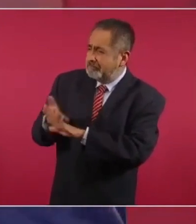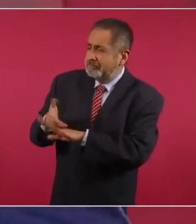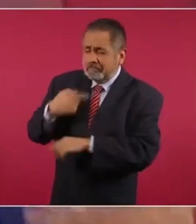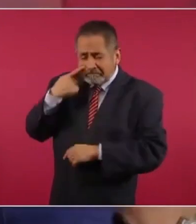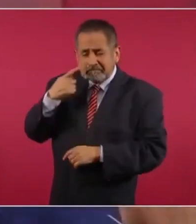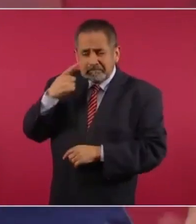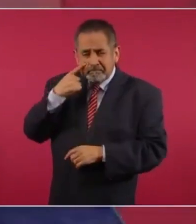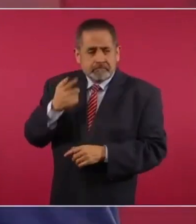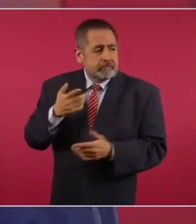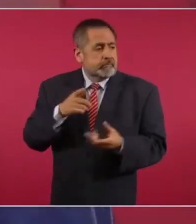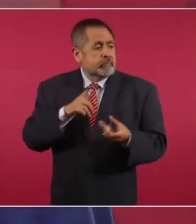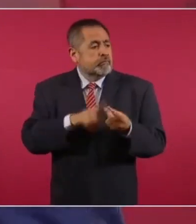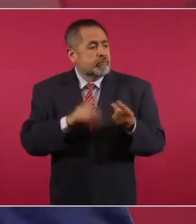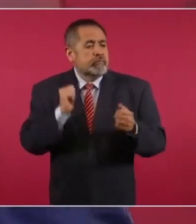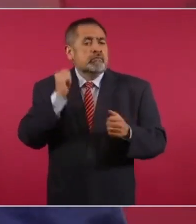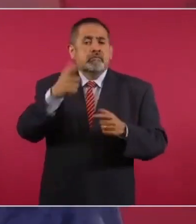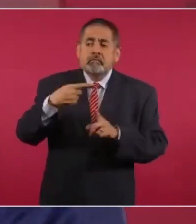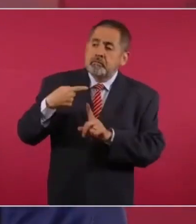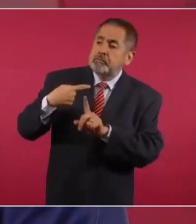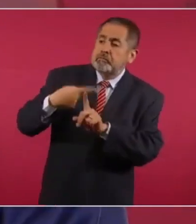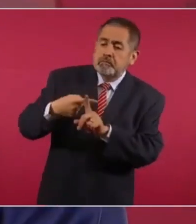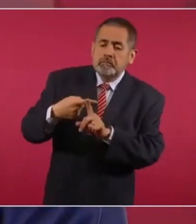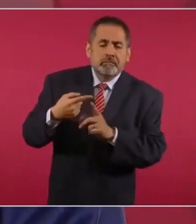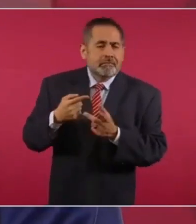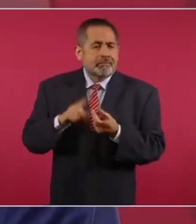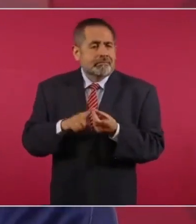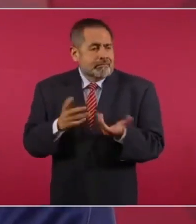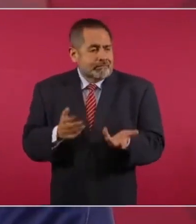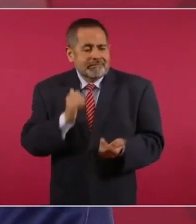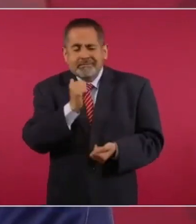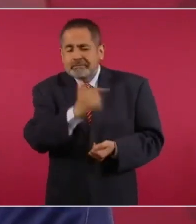si no hay equilibrio mínimo,